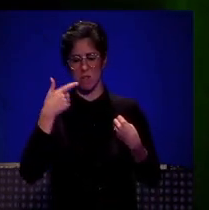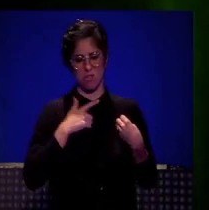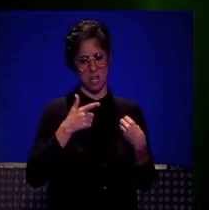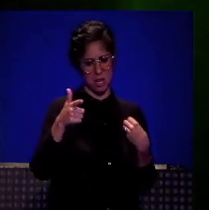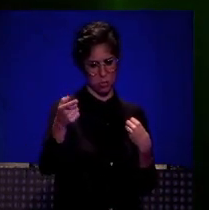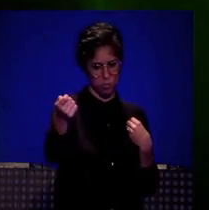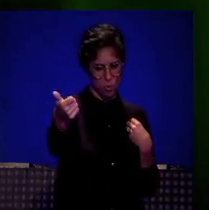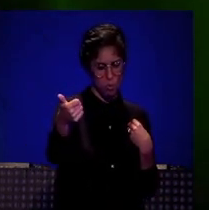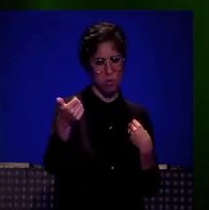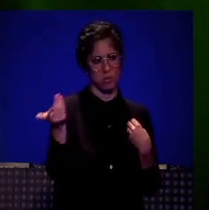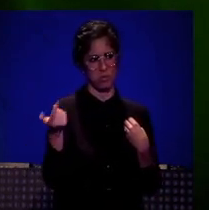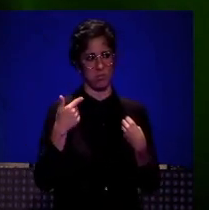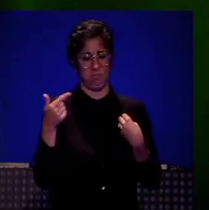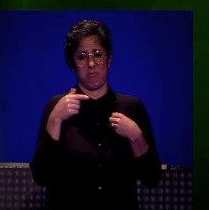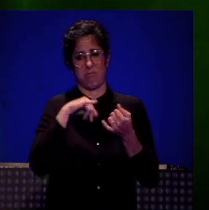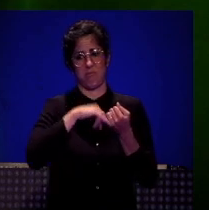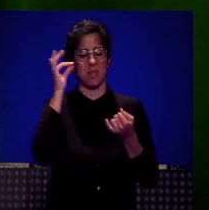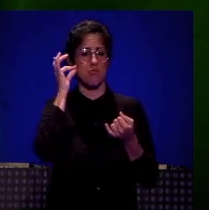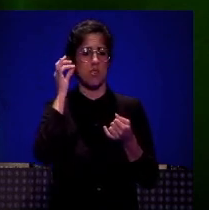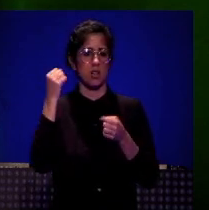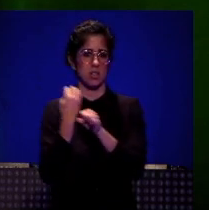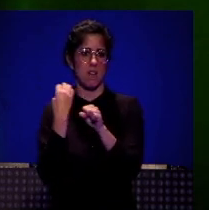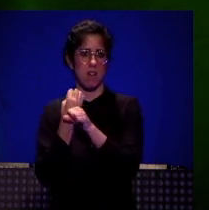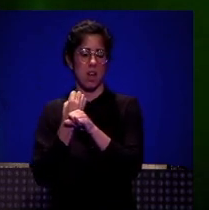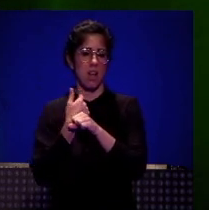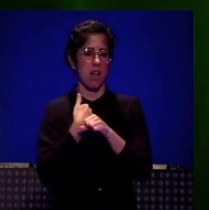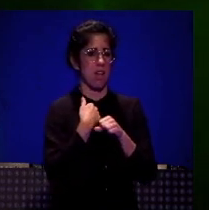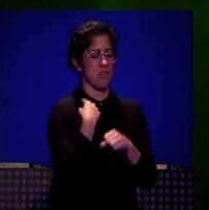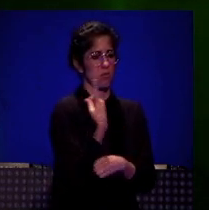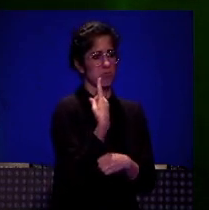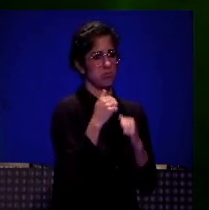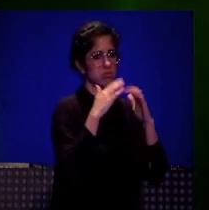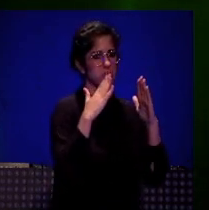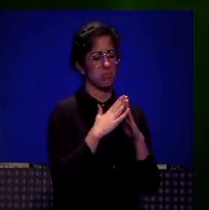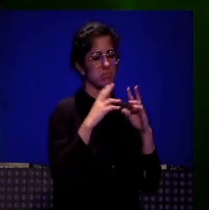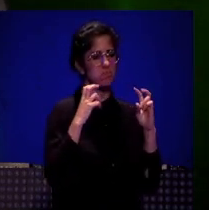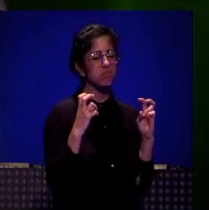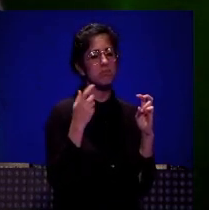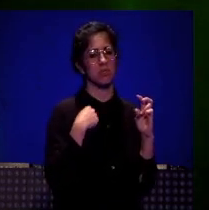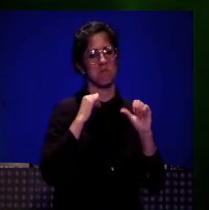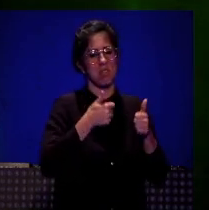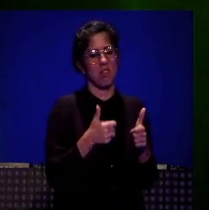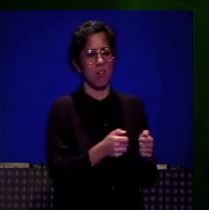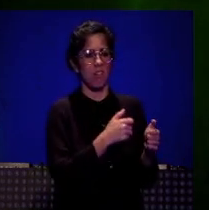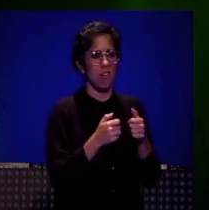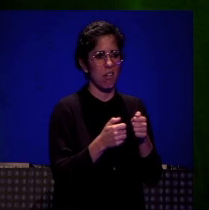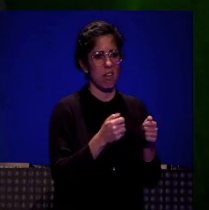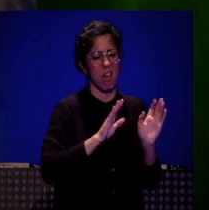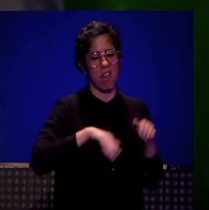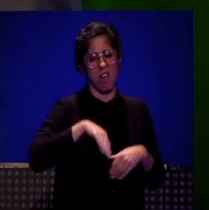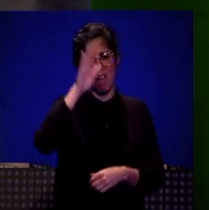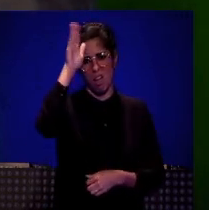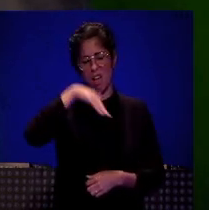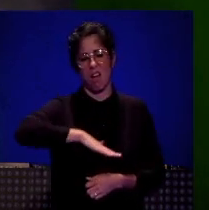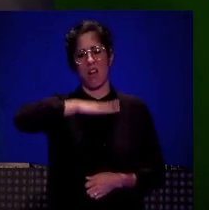y lo típico empiezas a jugar a la play te harta porque no te ves productivo y joaquín sabina tuvo un problema